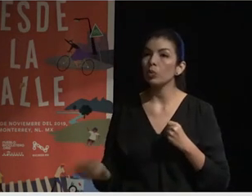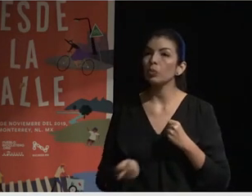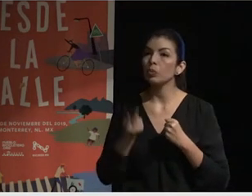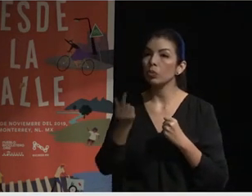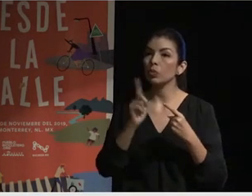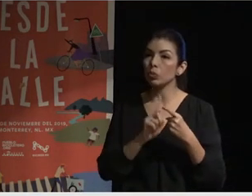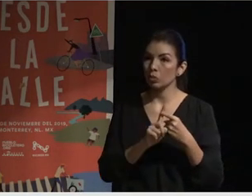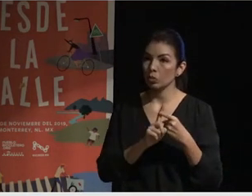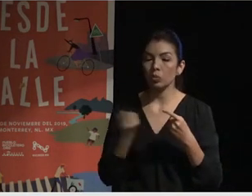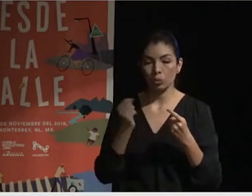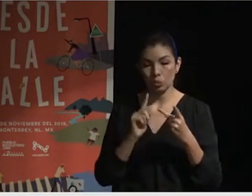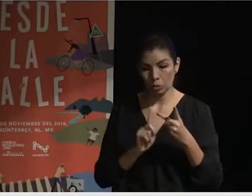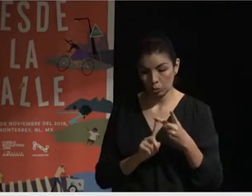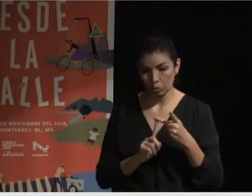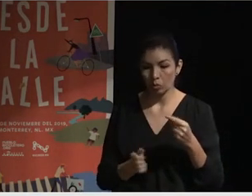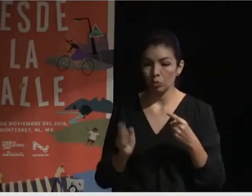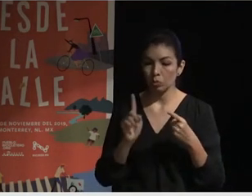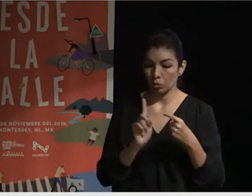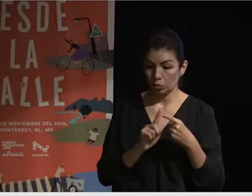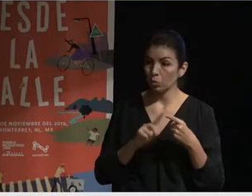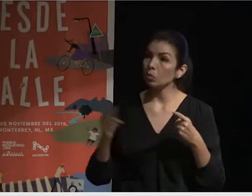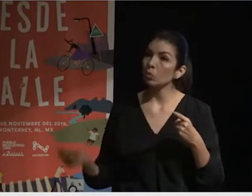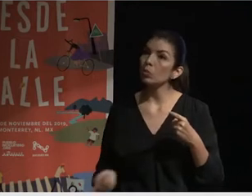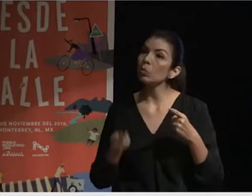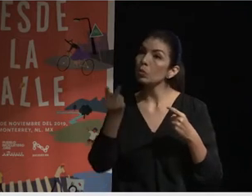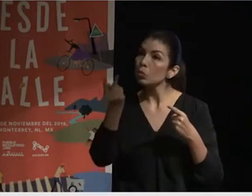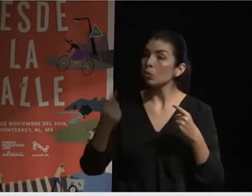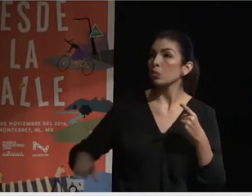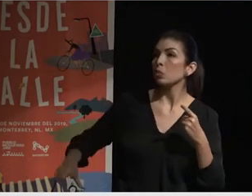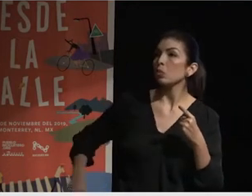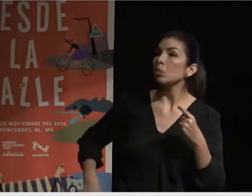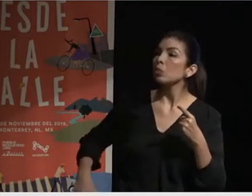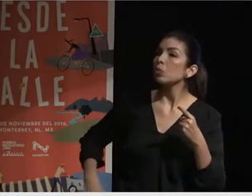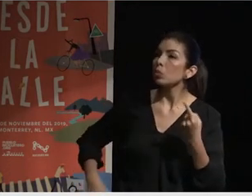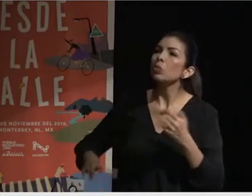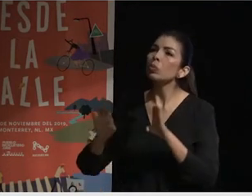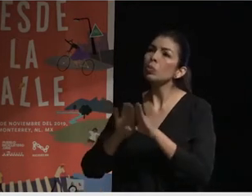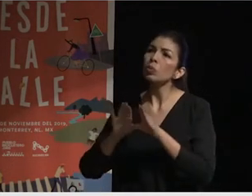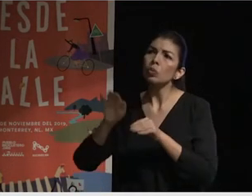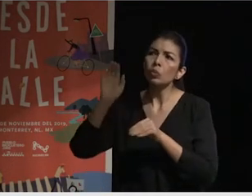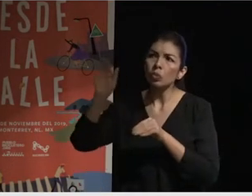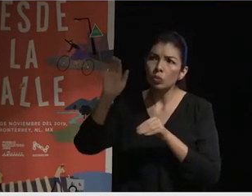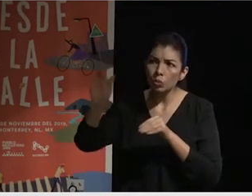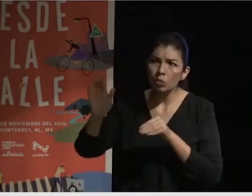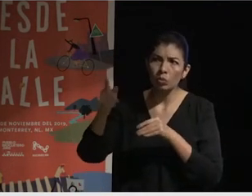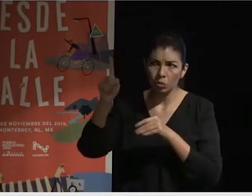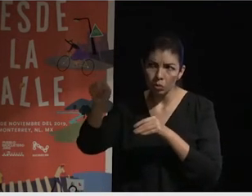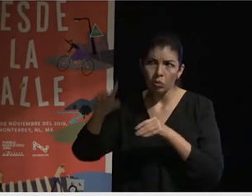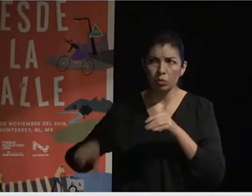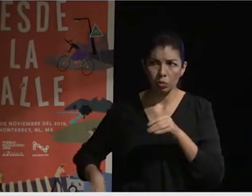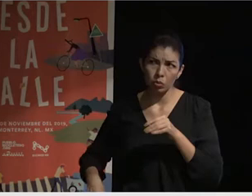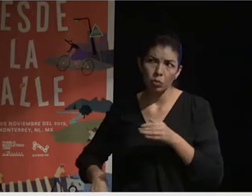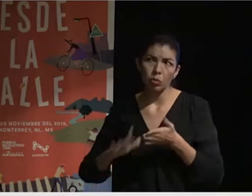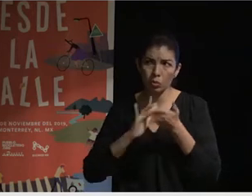directo con gobiernos y de qué forma podríamos empezar a abordar este tema? Y el otro, que en mi